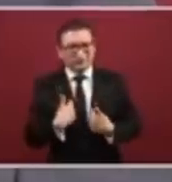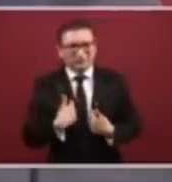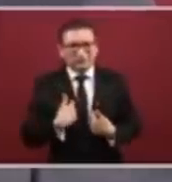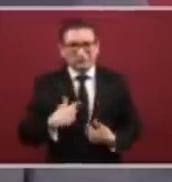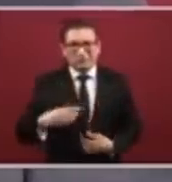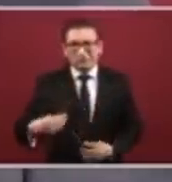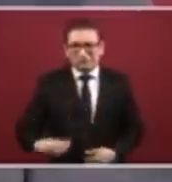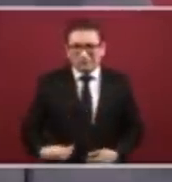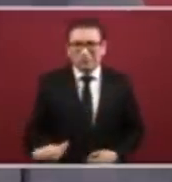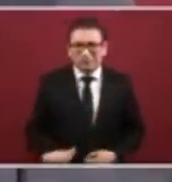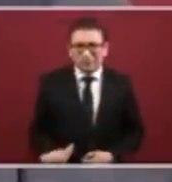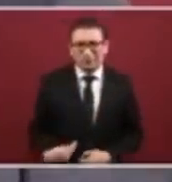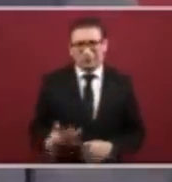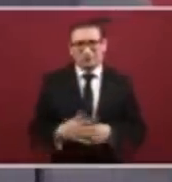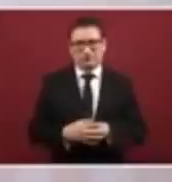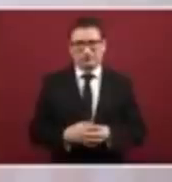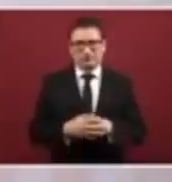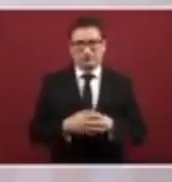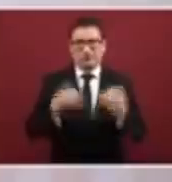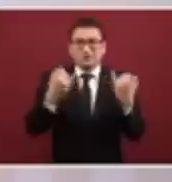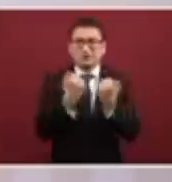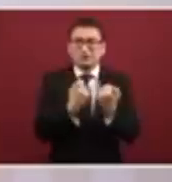nos echan la culpa de la deuda.